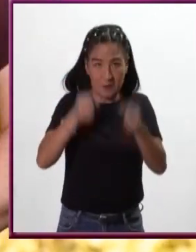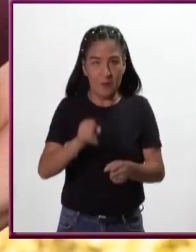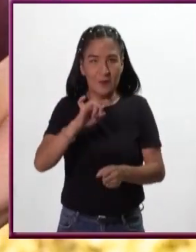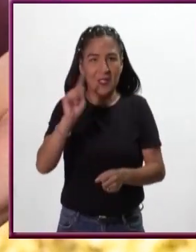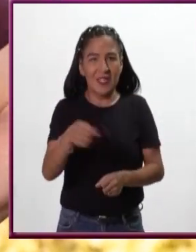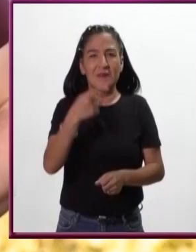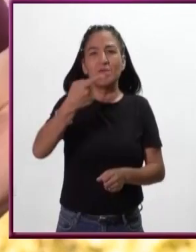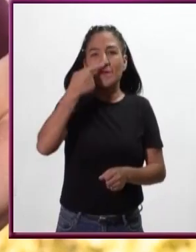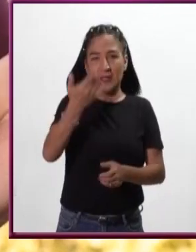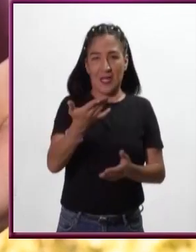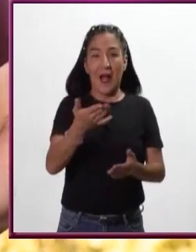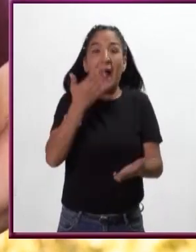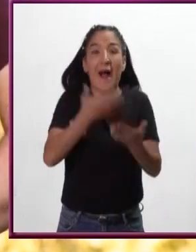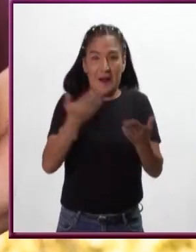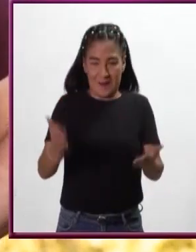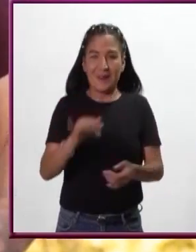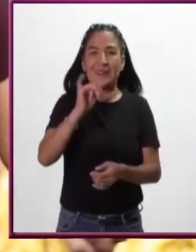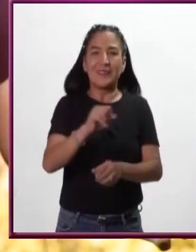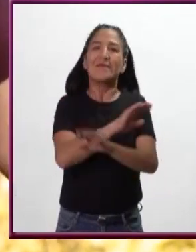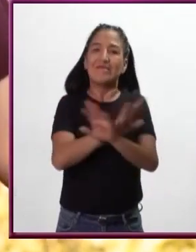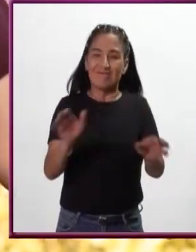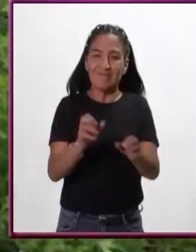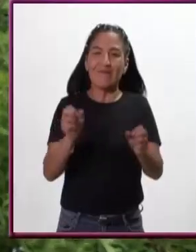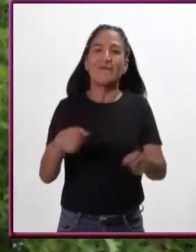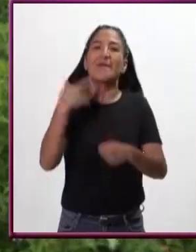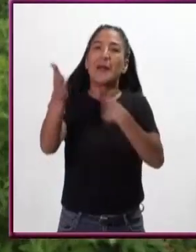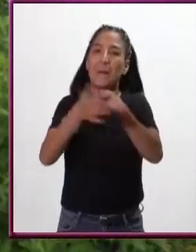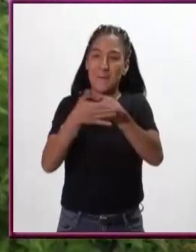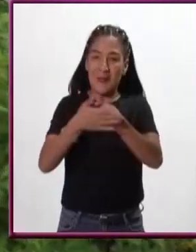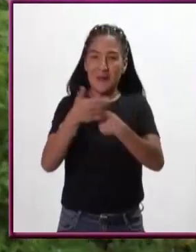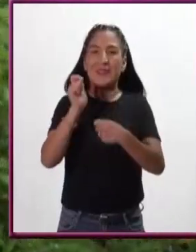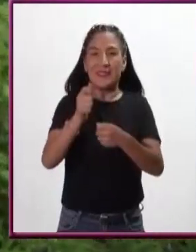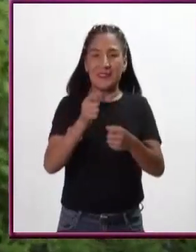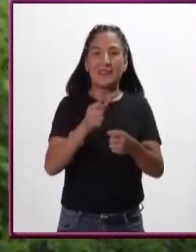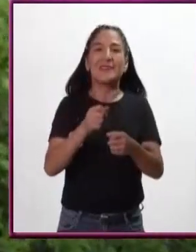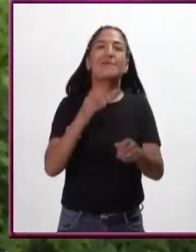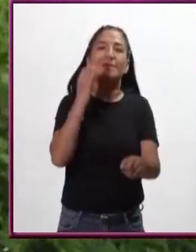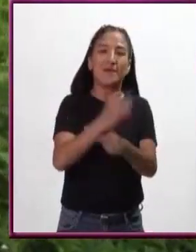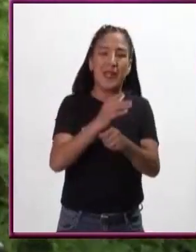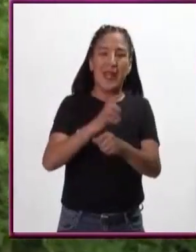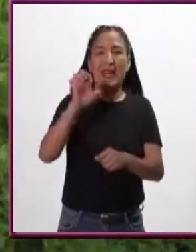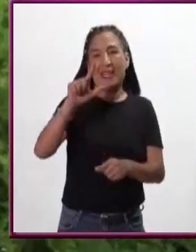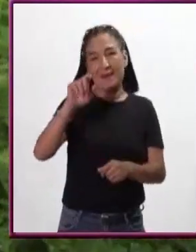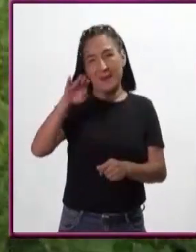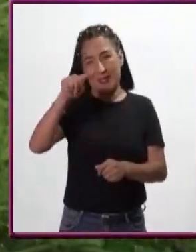olores? Ahora sí, hasta el próximo suculento episodio